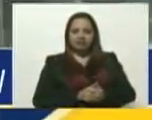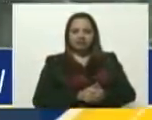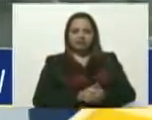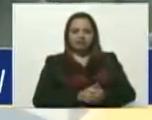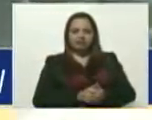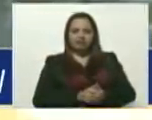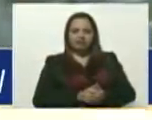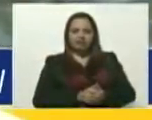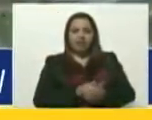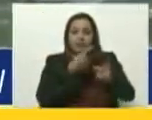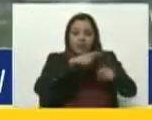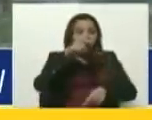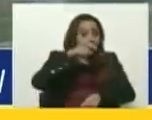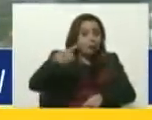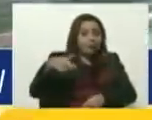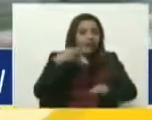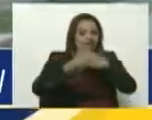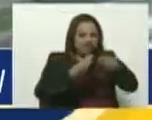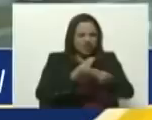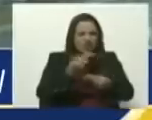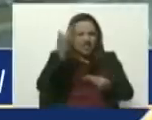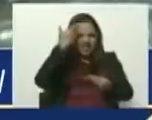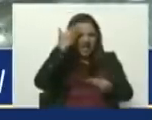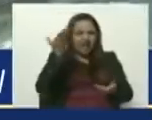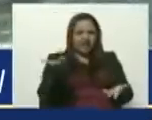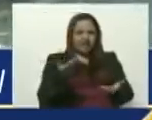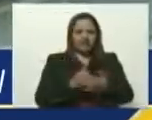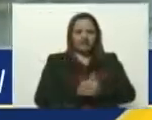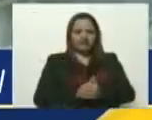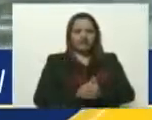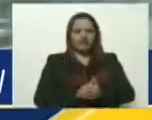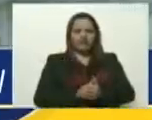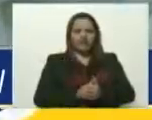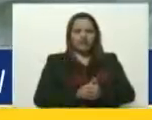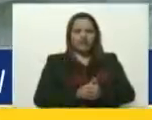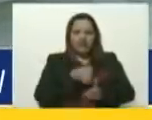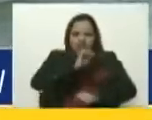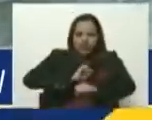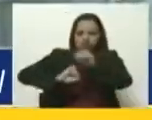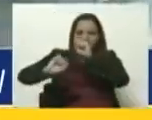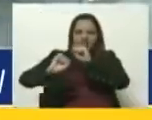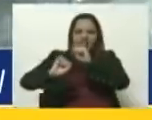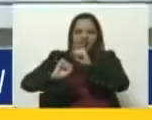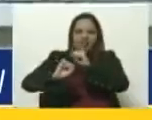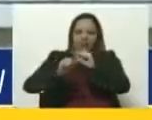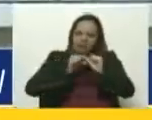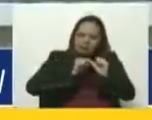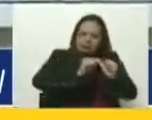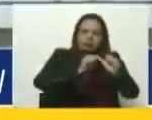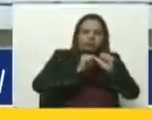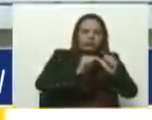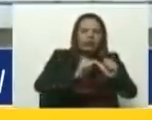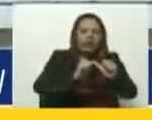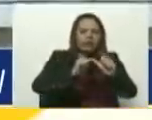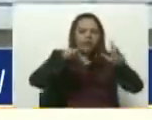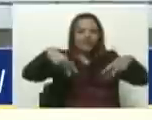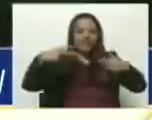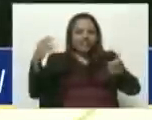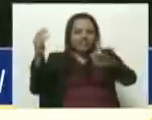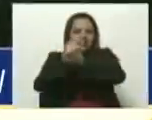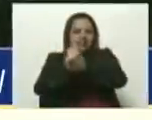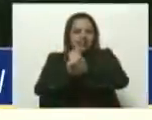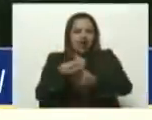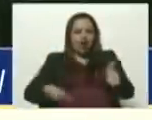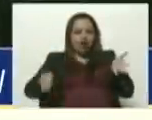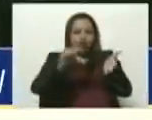nuestro pueblo hizo lo que sabe hacer luchar resistir y vencer nuevamente el